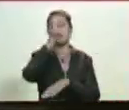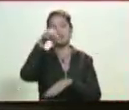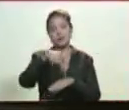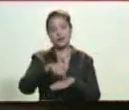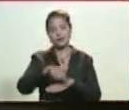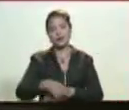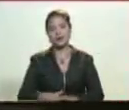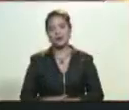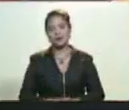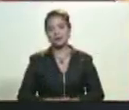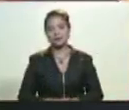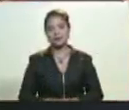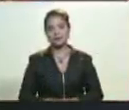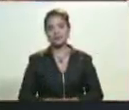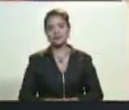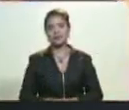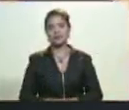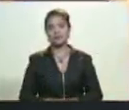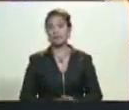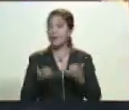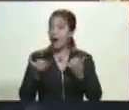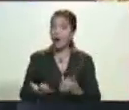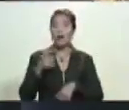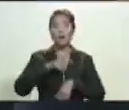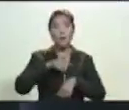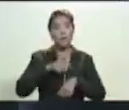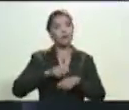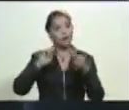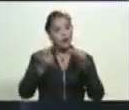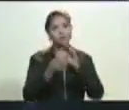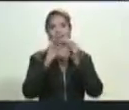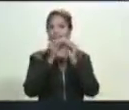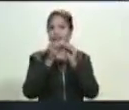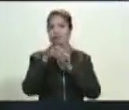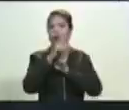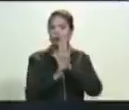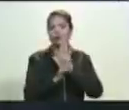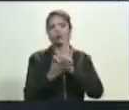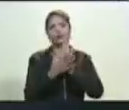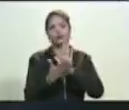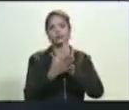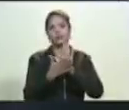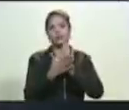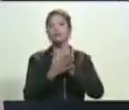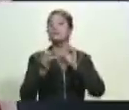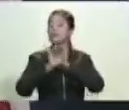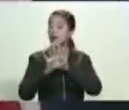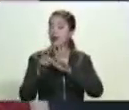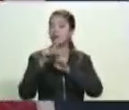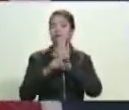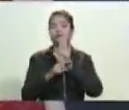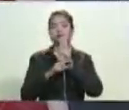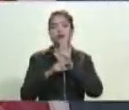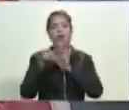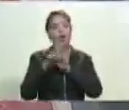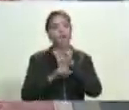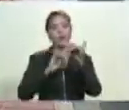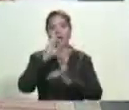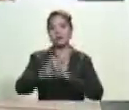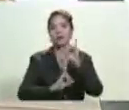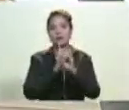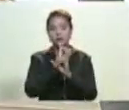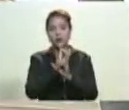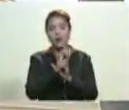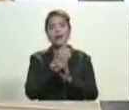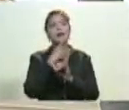nacional. Bueno, llegó el momento de renovar a nuestra constitución, siguiendo los estándares internacionales. Y yo